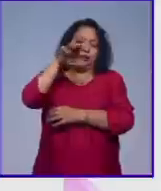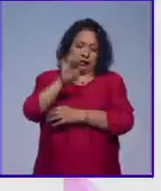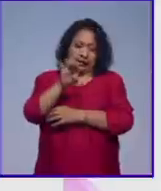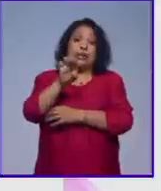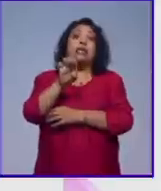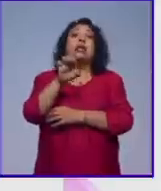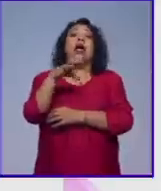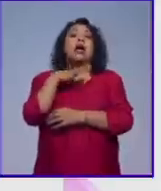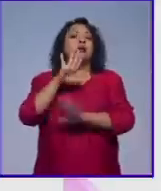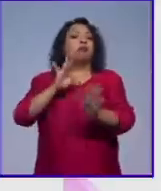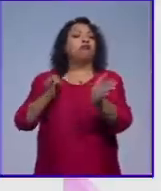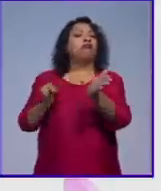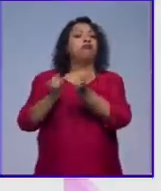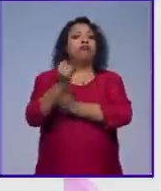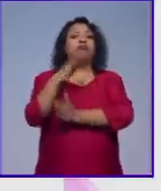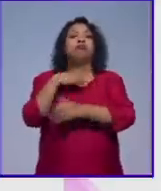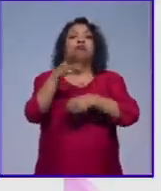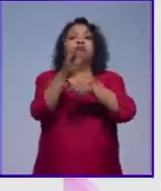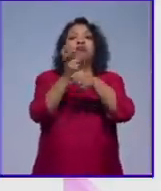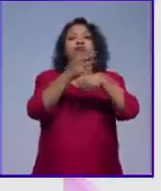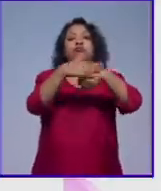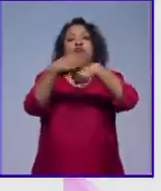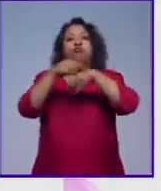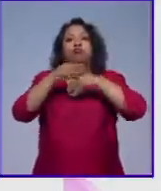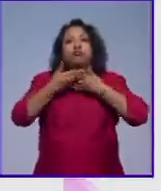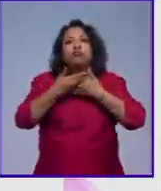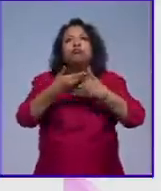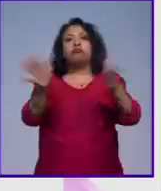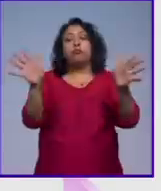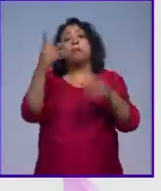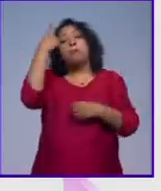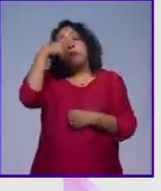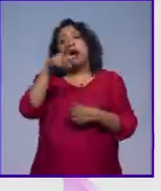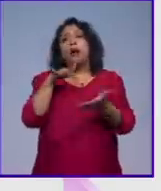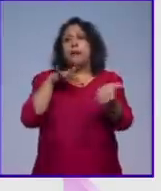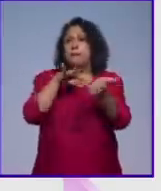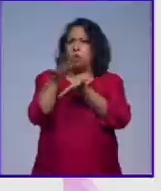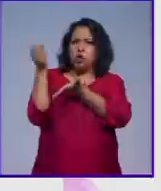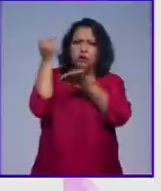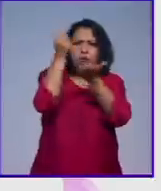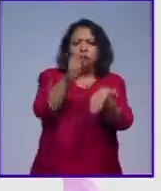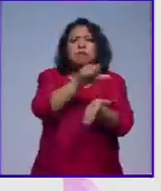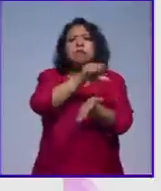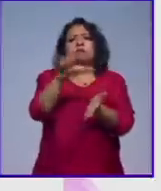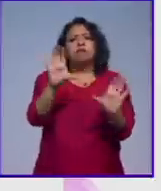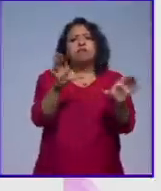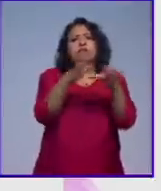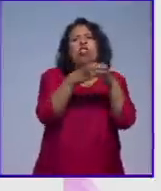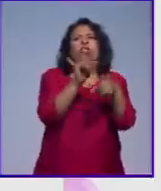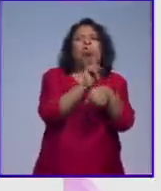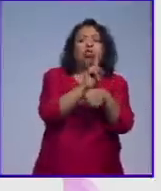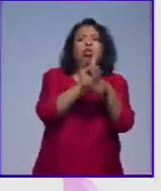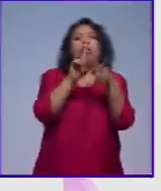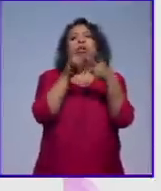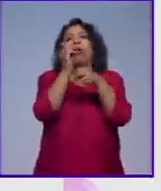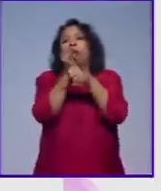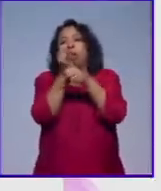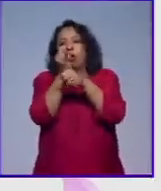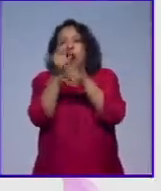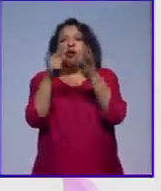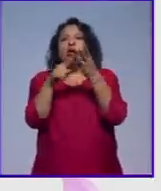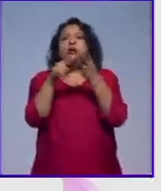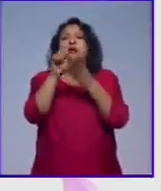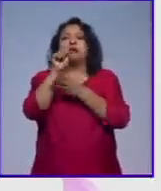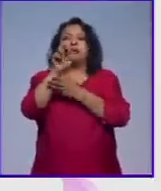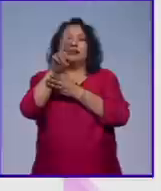Cinematografía ha decidido crear una convocatoria pública para apoyar este tipo de producciones en la categoría de ficción, documental y series